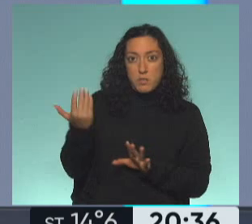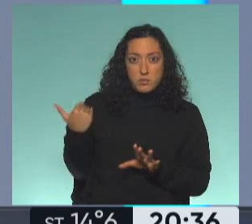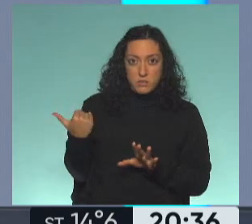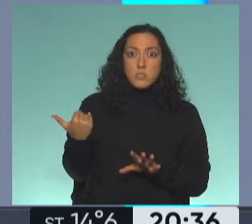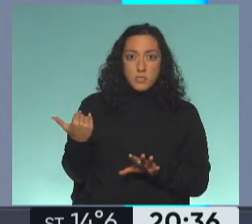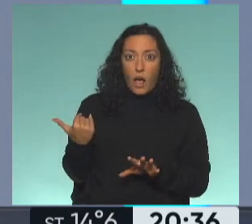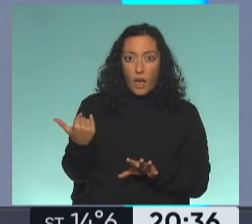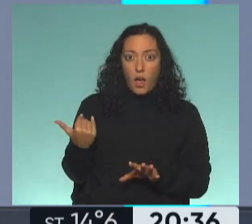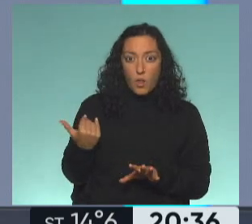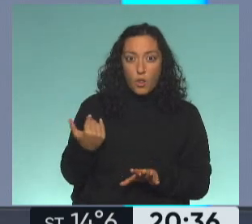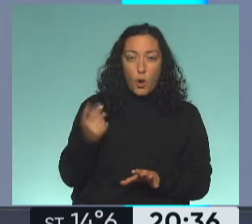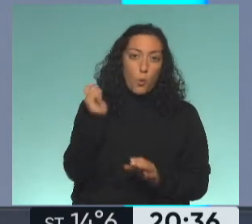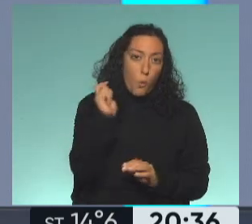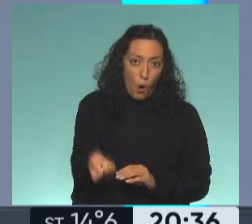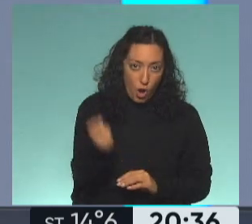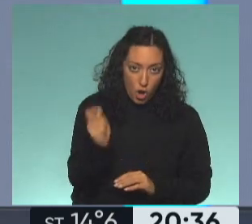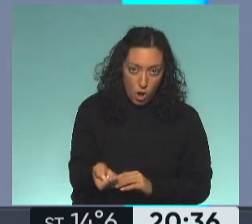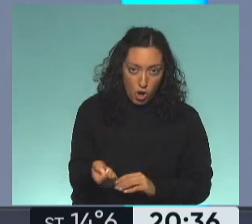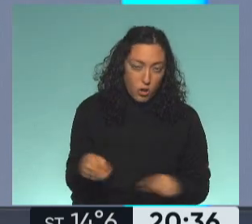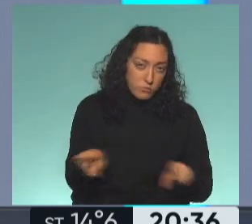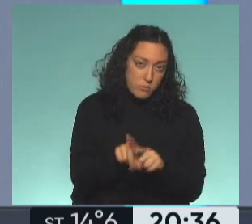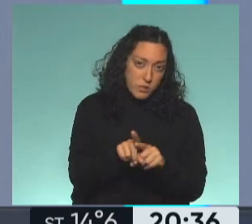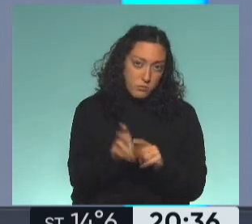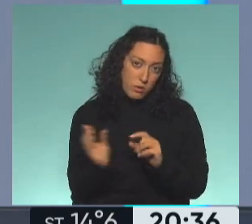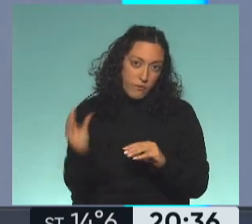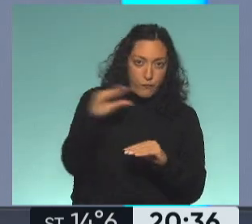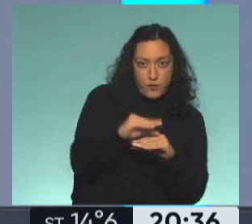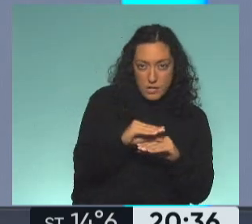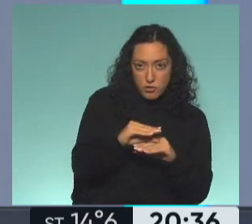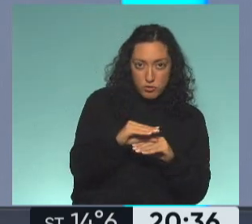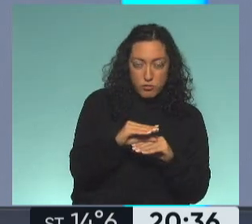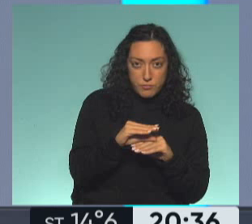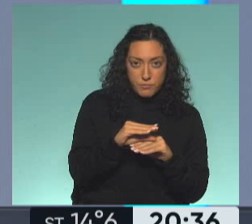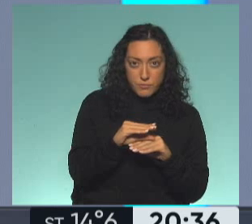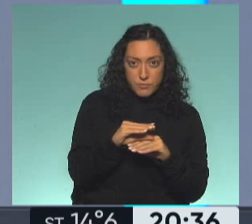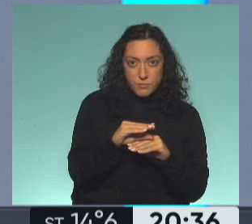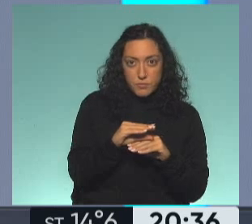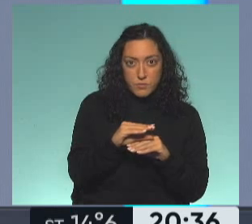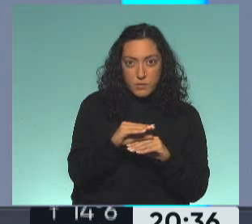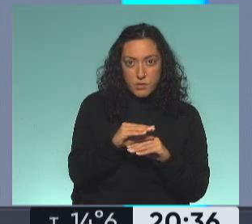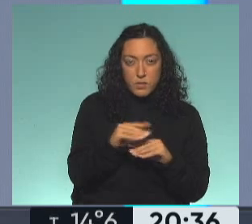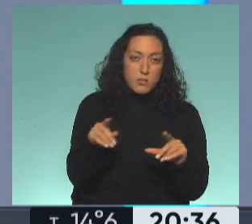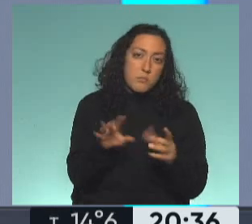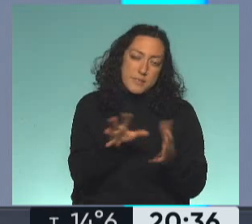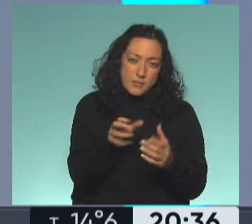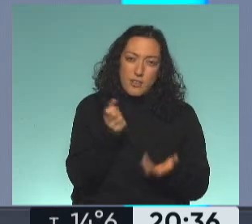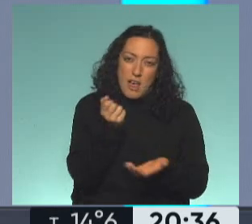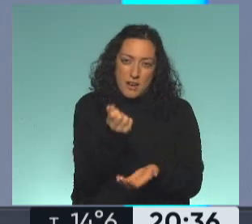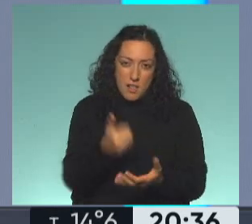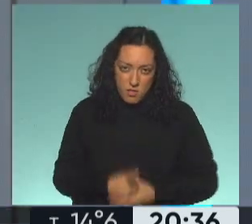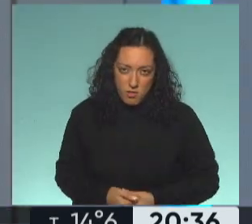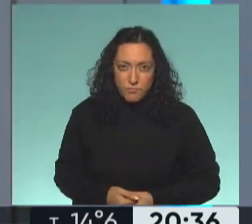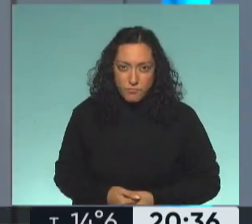pasado dispusimos un bono que fue el refuerzo de carácter del aguinaldo. Sí.